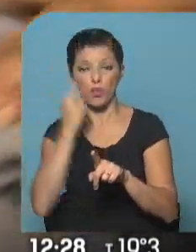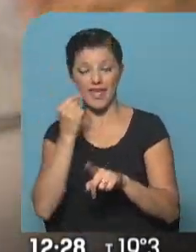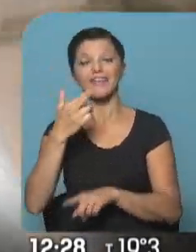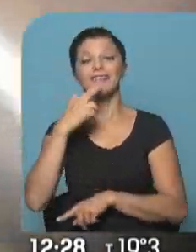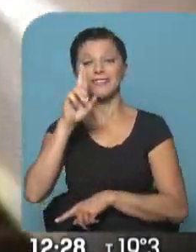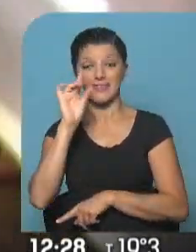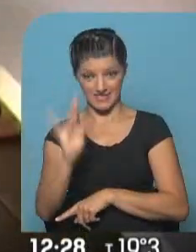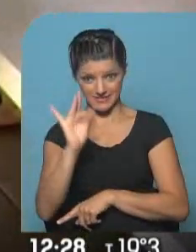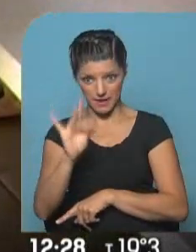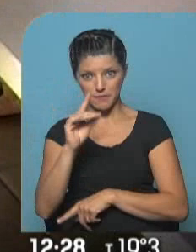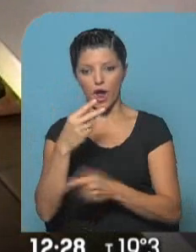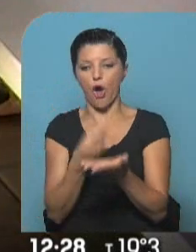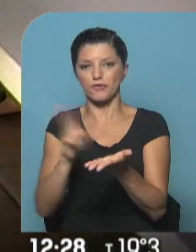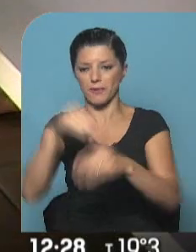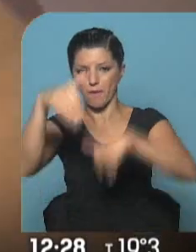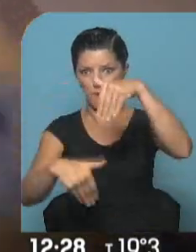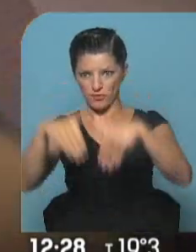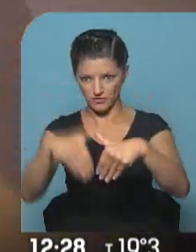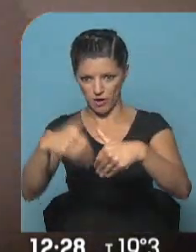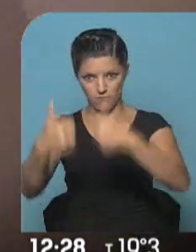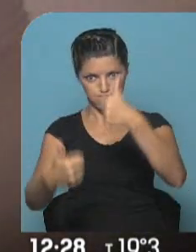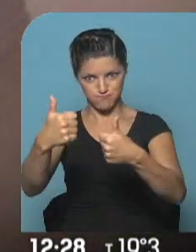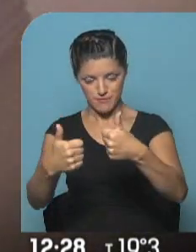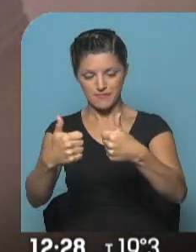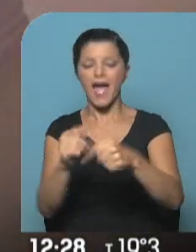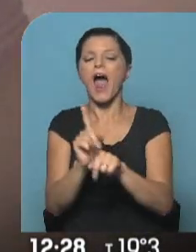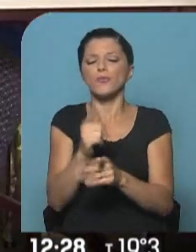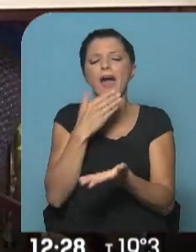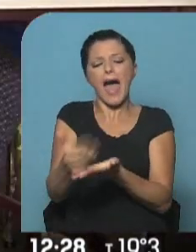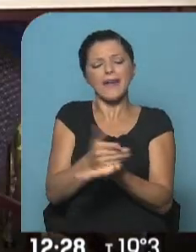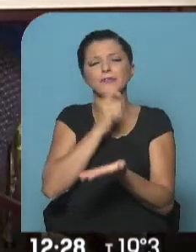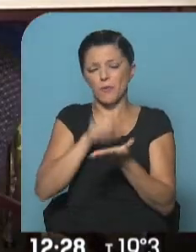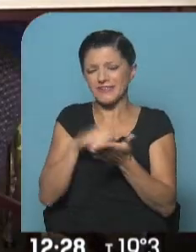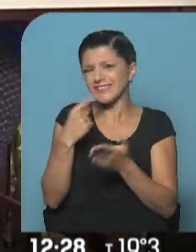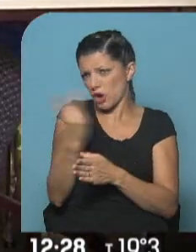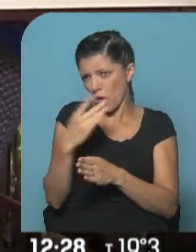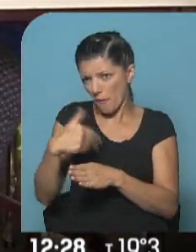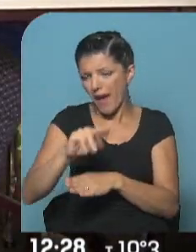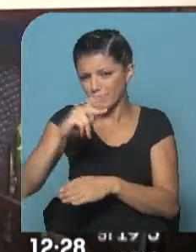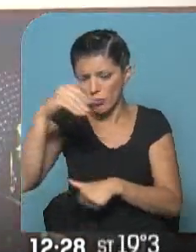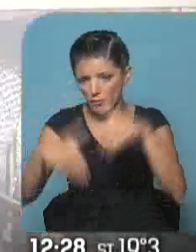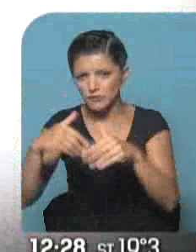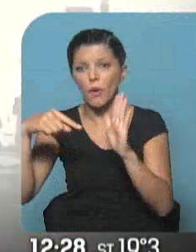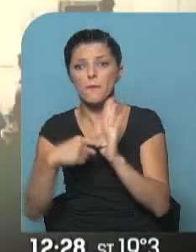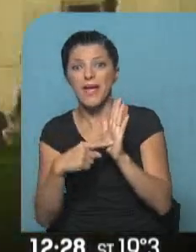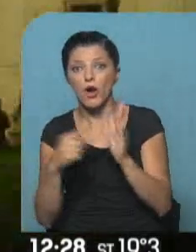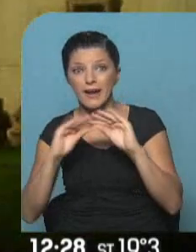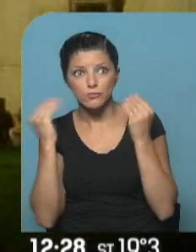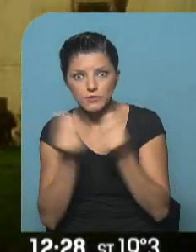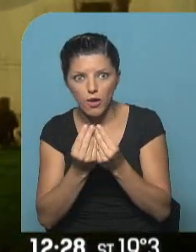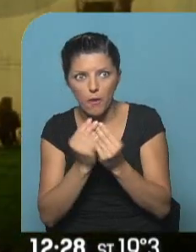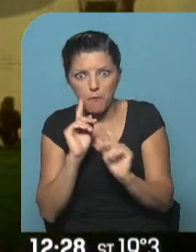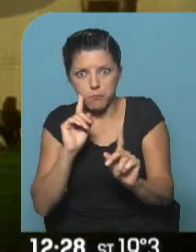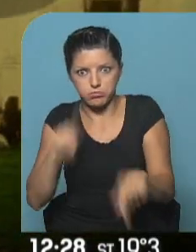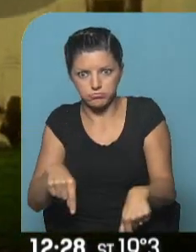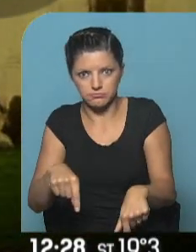vuelta electoral en Chile, un escenario anticipado por las encuestas, aunque ahora con resultado final incierto. Según el